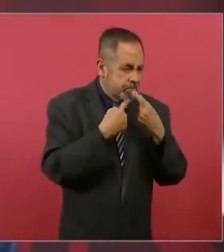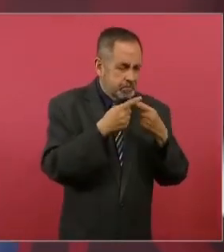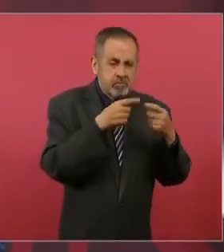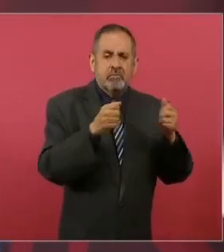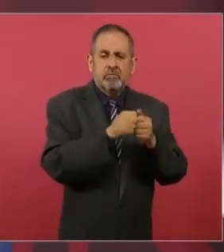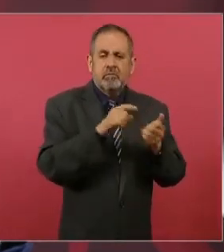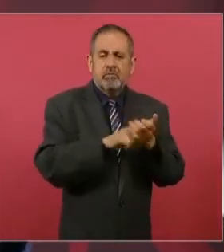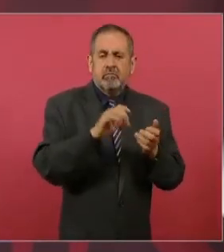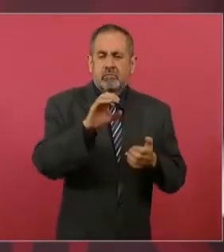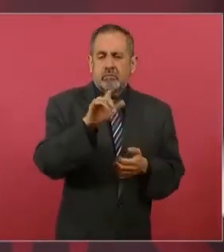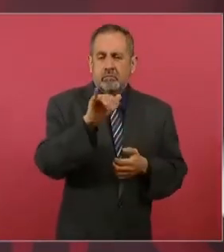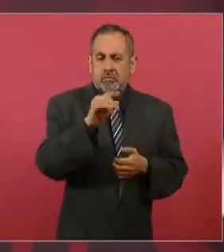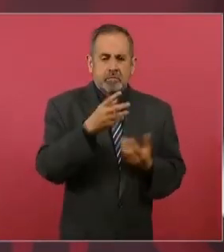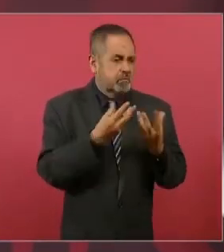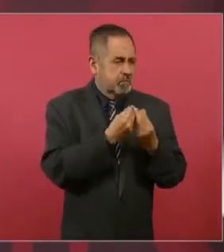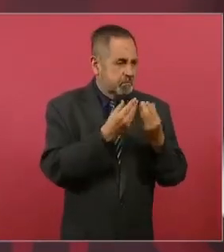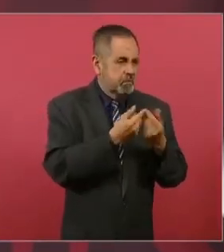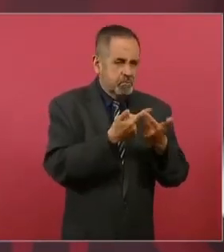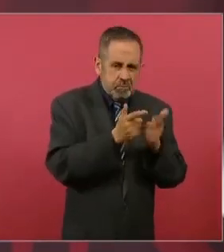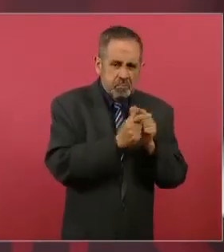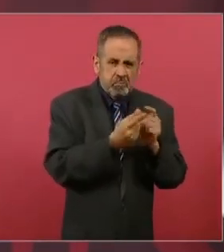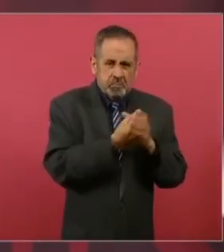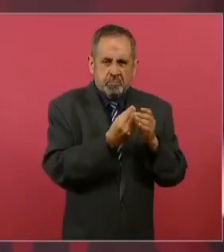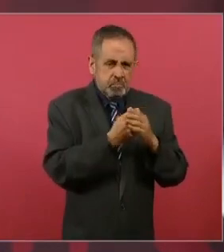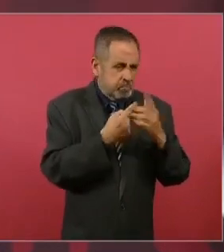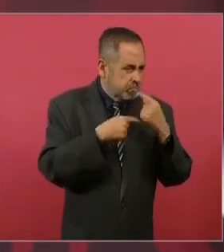Claudio, se reúnen entre ellos.